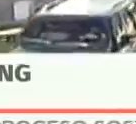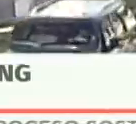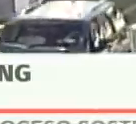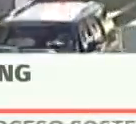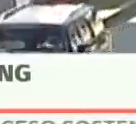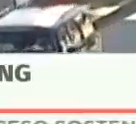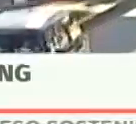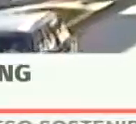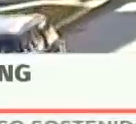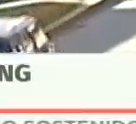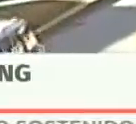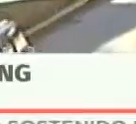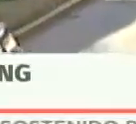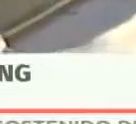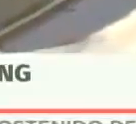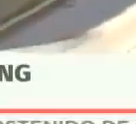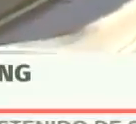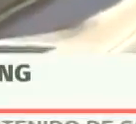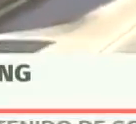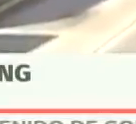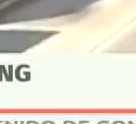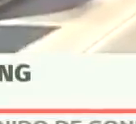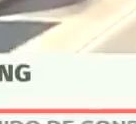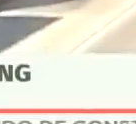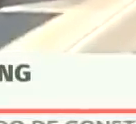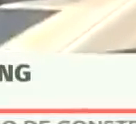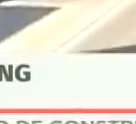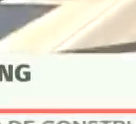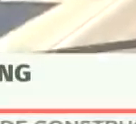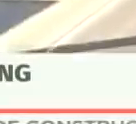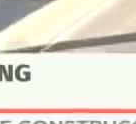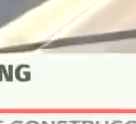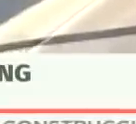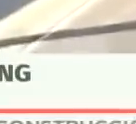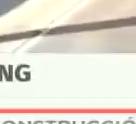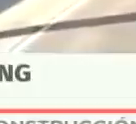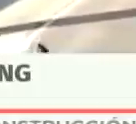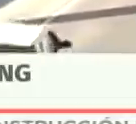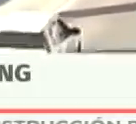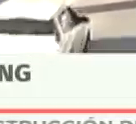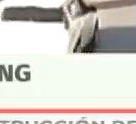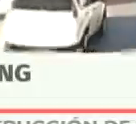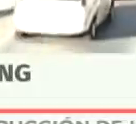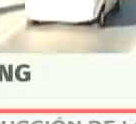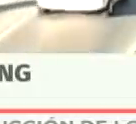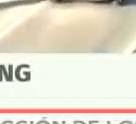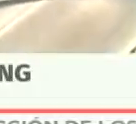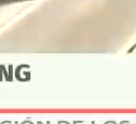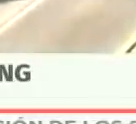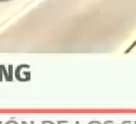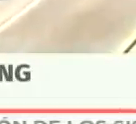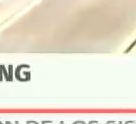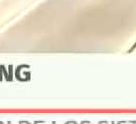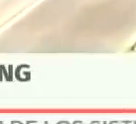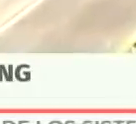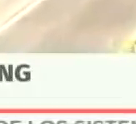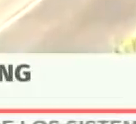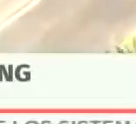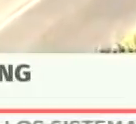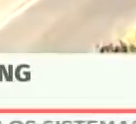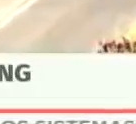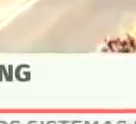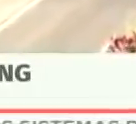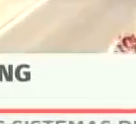las orientaciones que nos ha dado nuestro ministro de Transporte, Hipólito Abreu, para ir recuperando toda nuestra